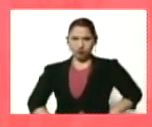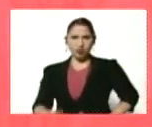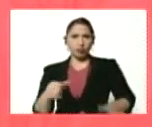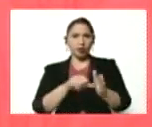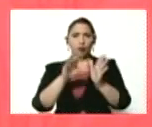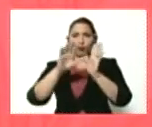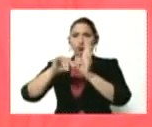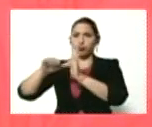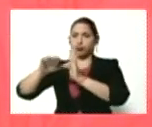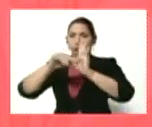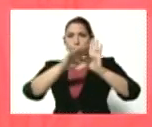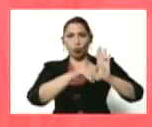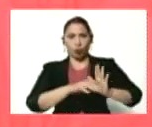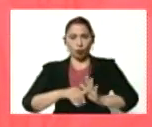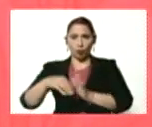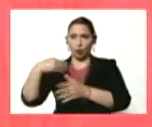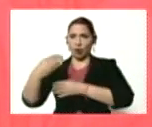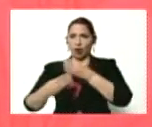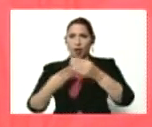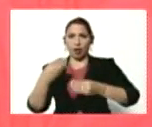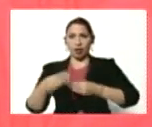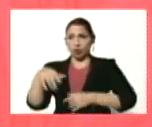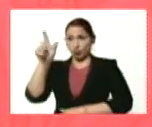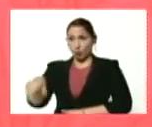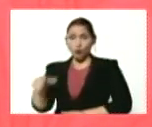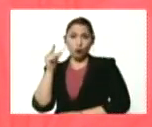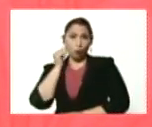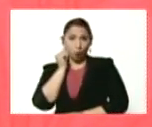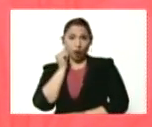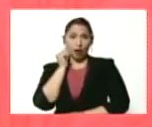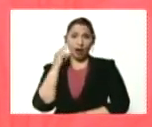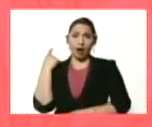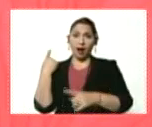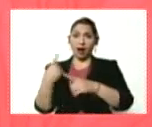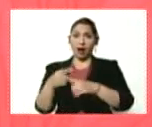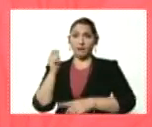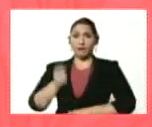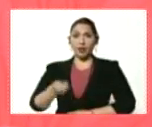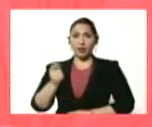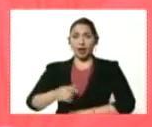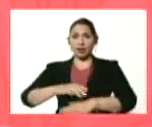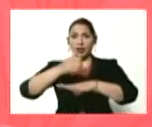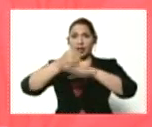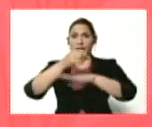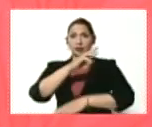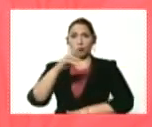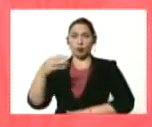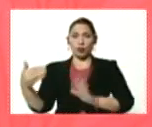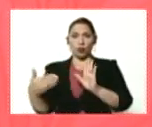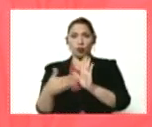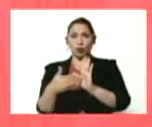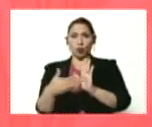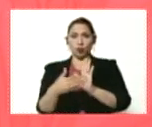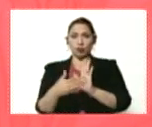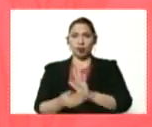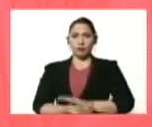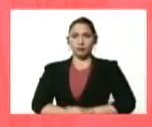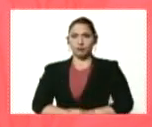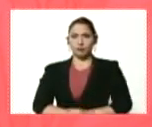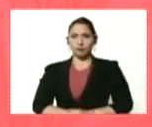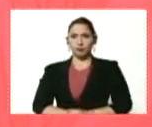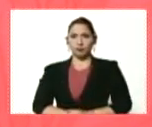robo perpetrado por Luisa Ortega Díaz y Germán Ferrer contra el erario